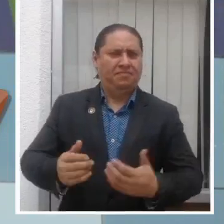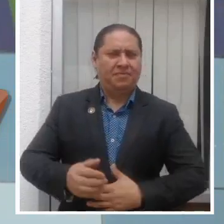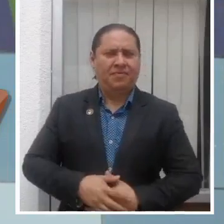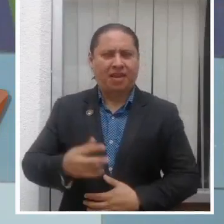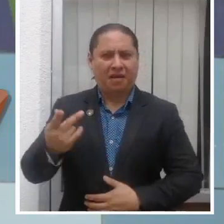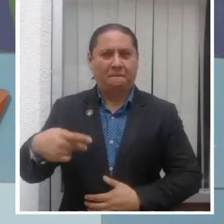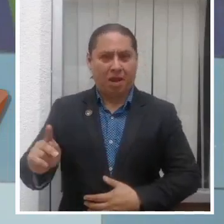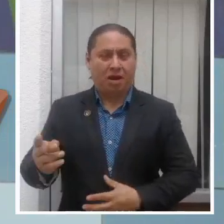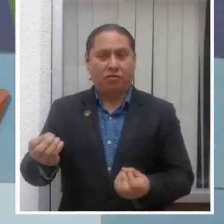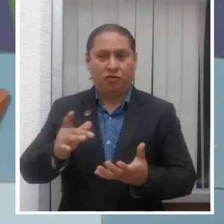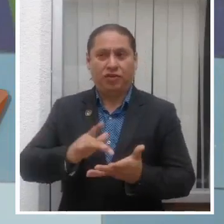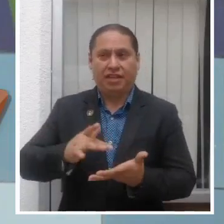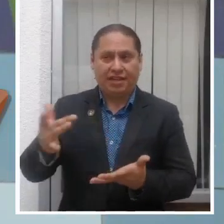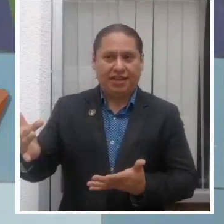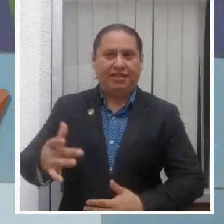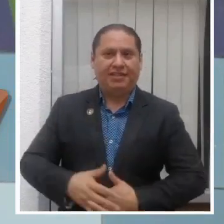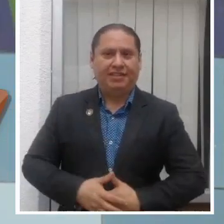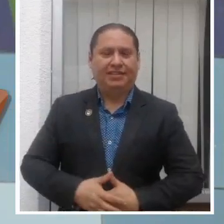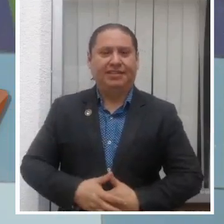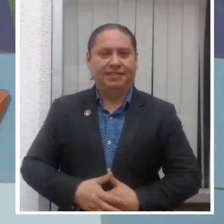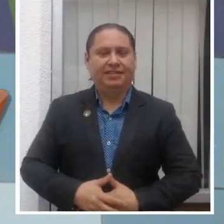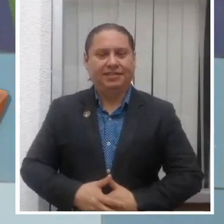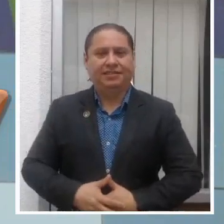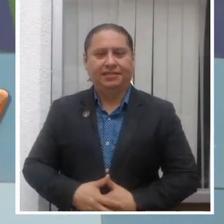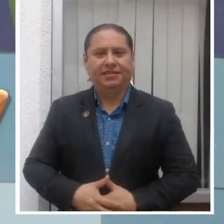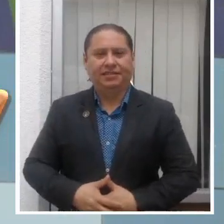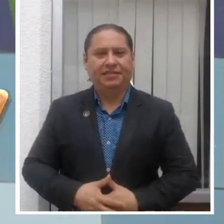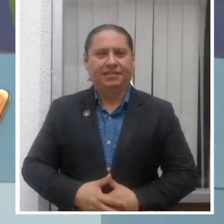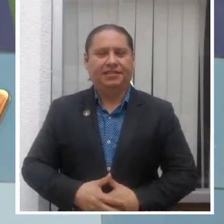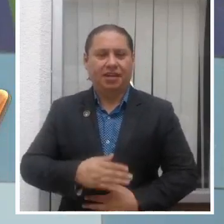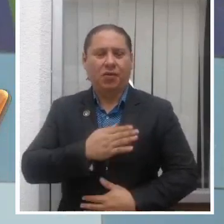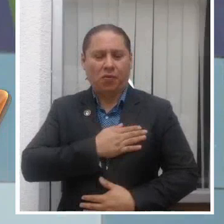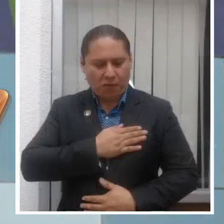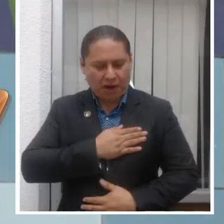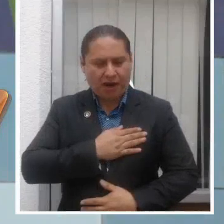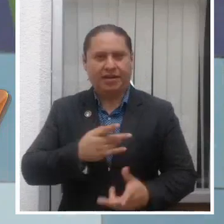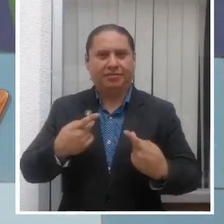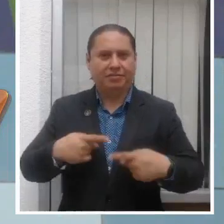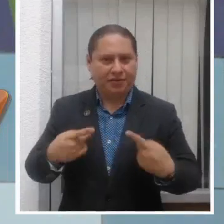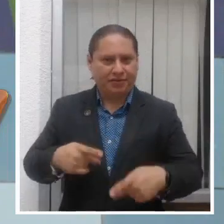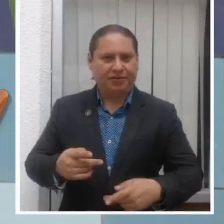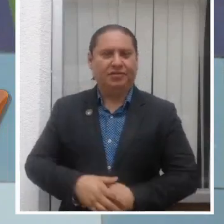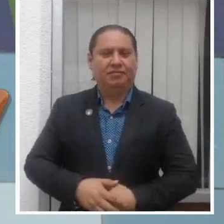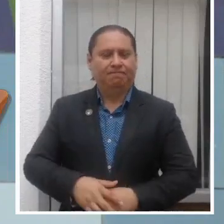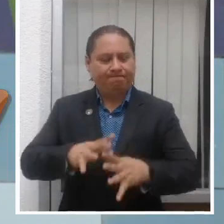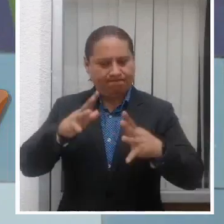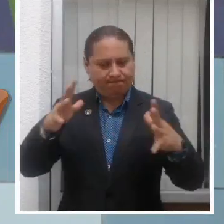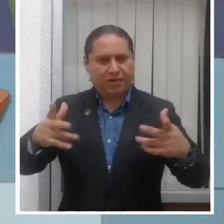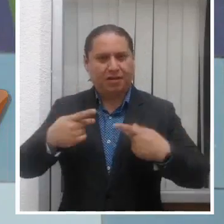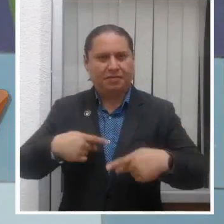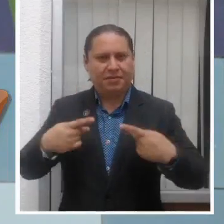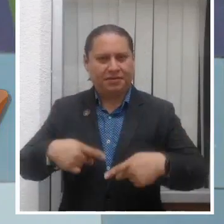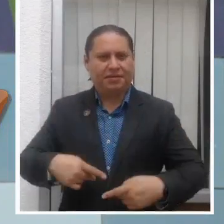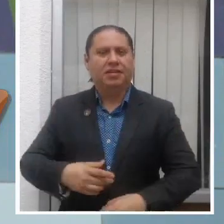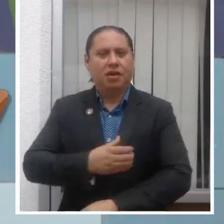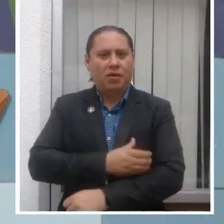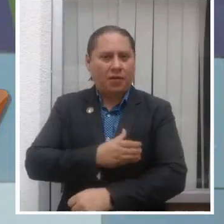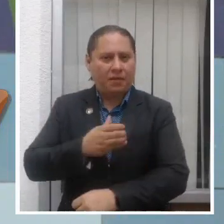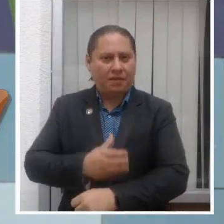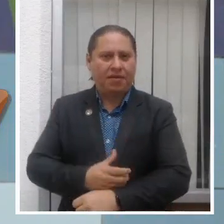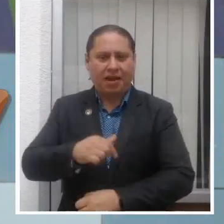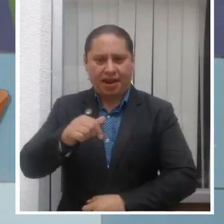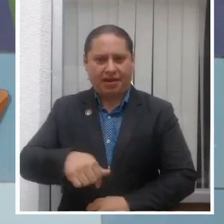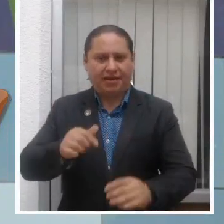pero te lo agradezco, diputado. Muchas gracias por ser una buena persona, una gran persona para también acompañarme en